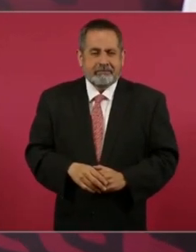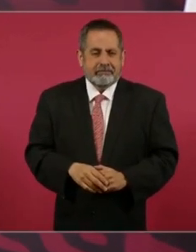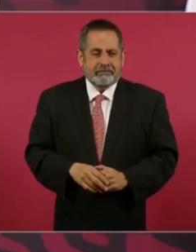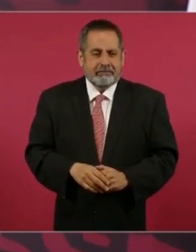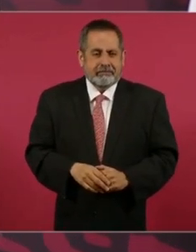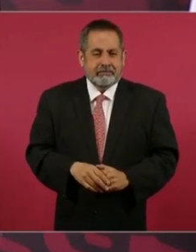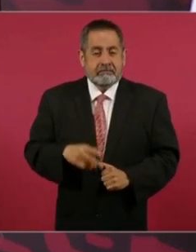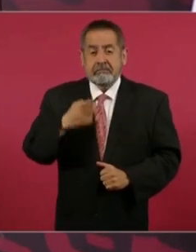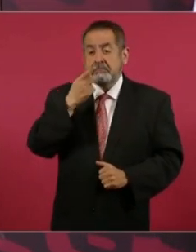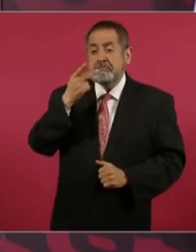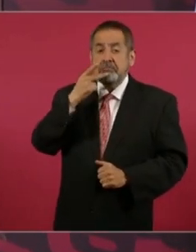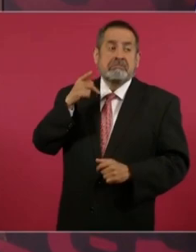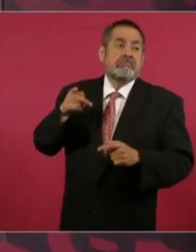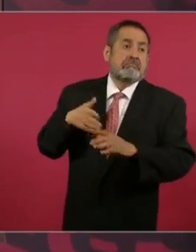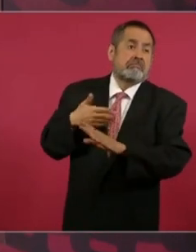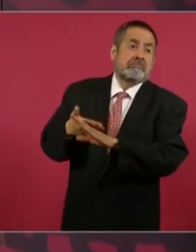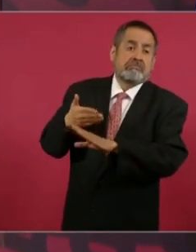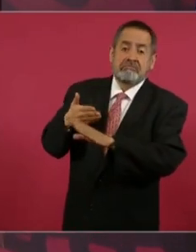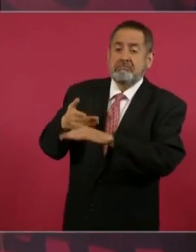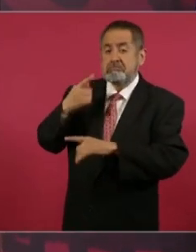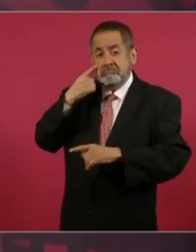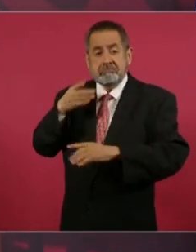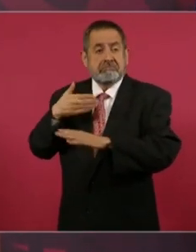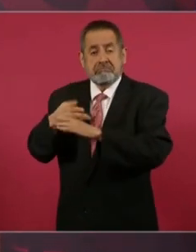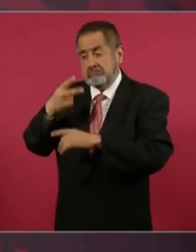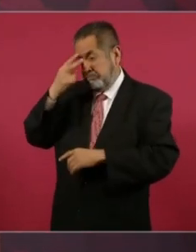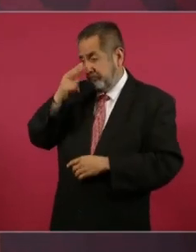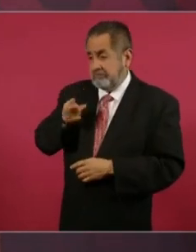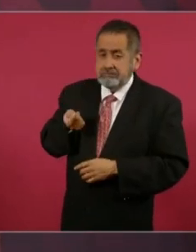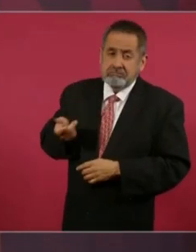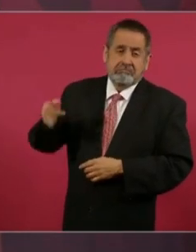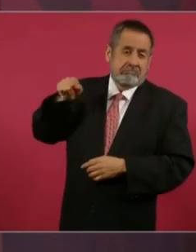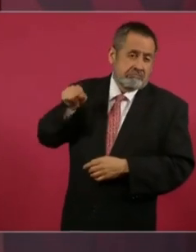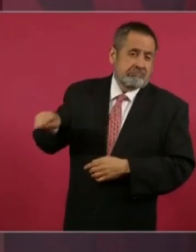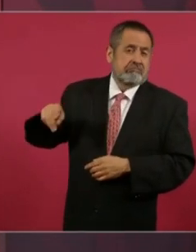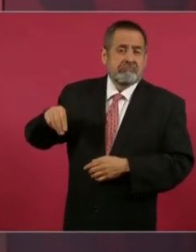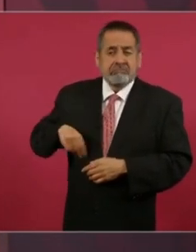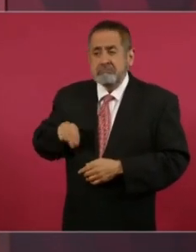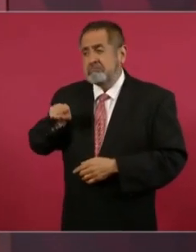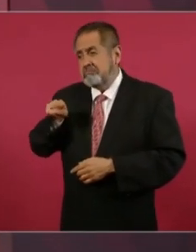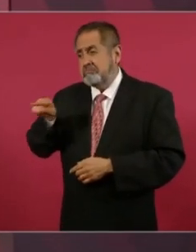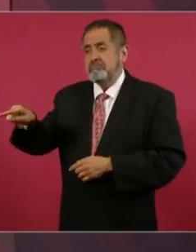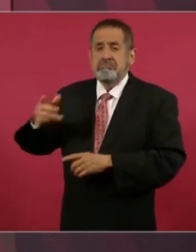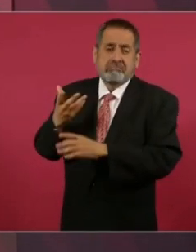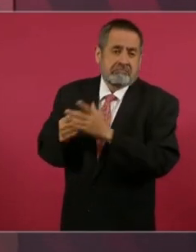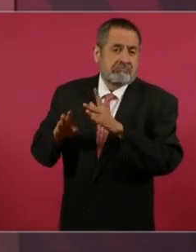y agarra eso de bandera, los migrantes y